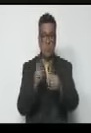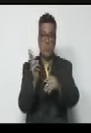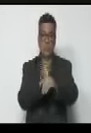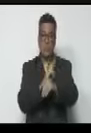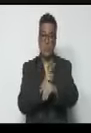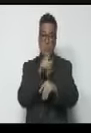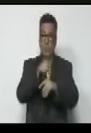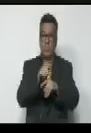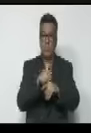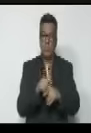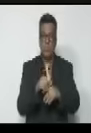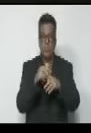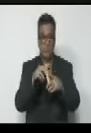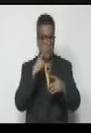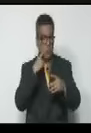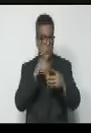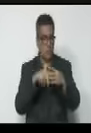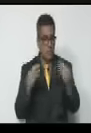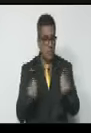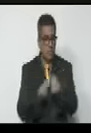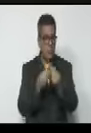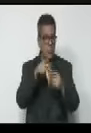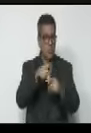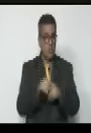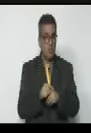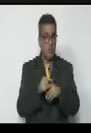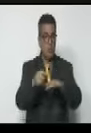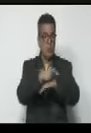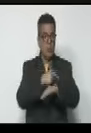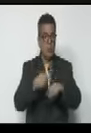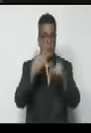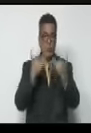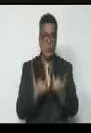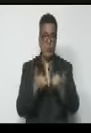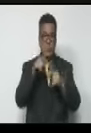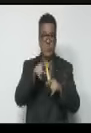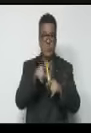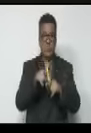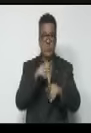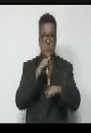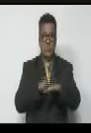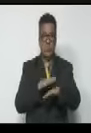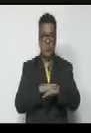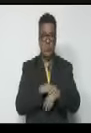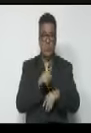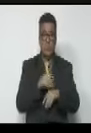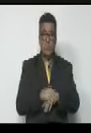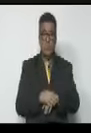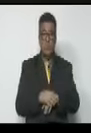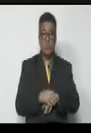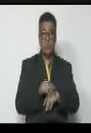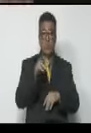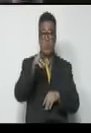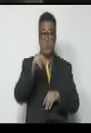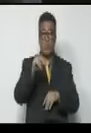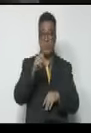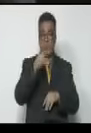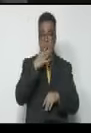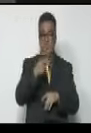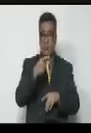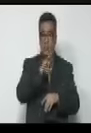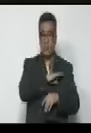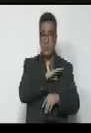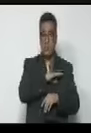inmediata, sin la complicidad inmediata de un gobierno que ya inclusive se había portado no muy bien con